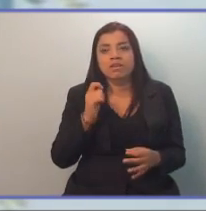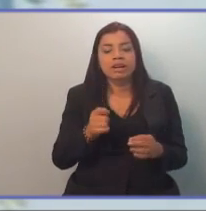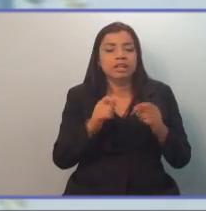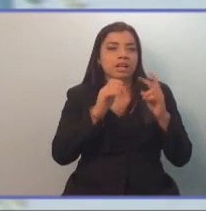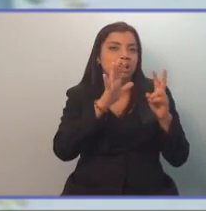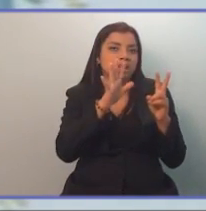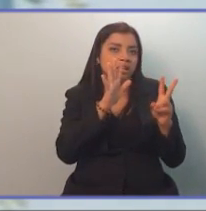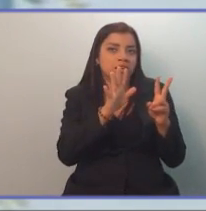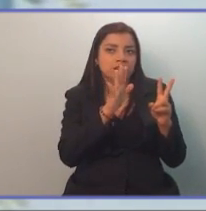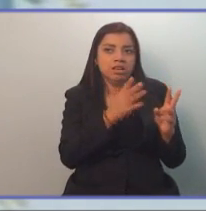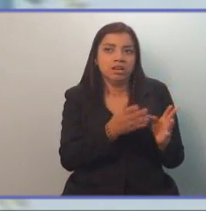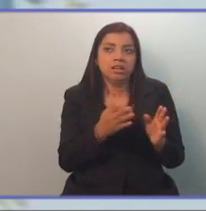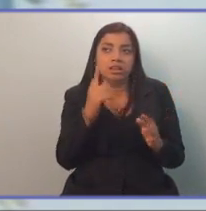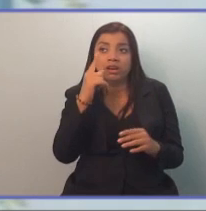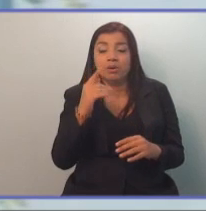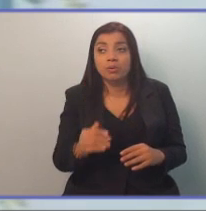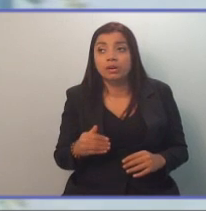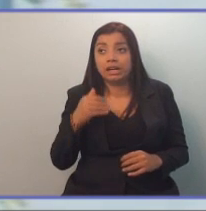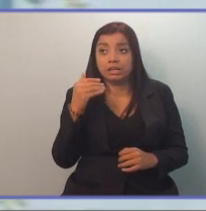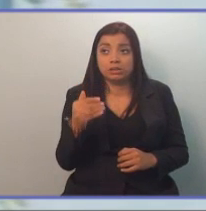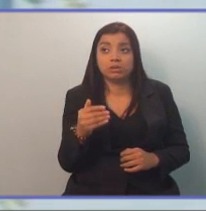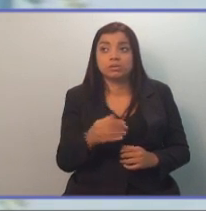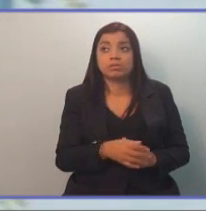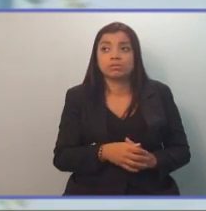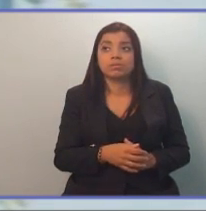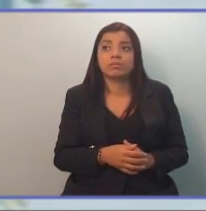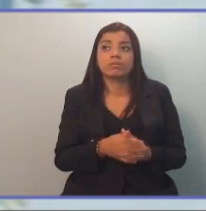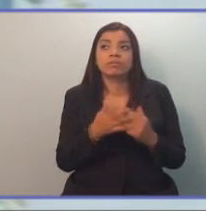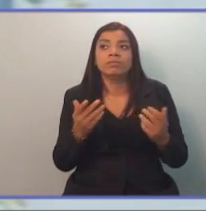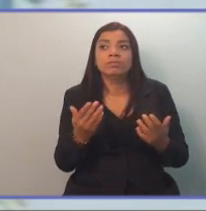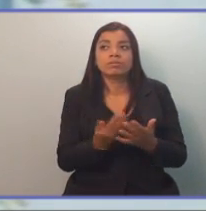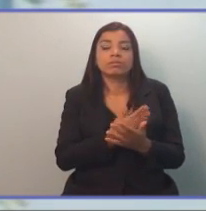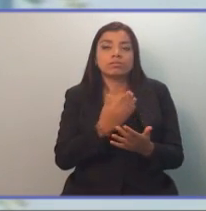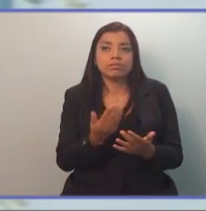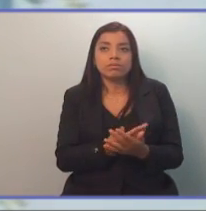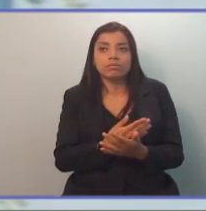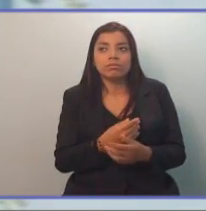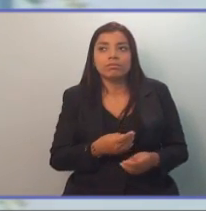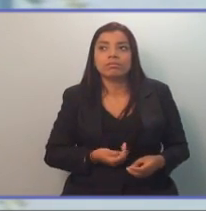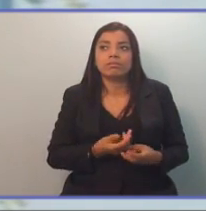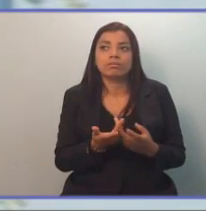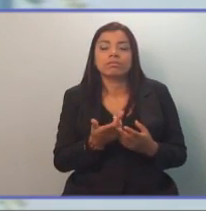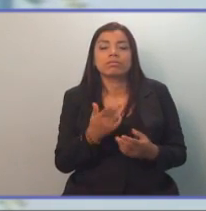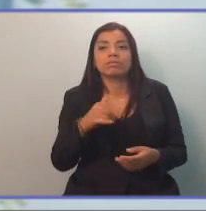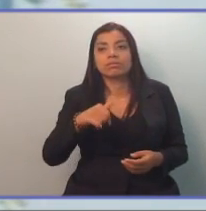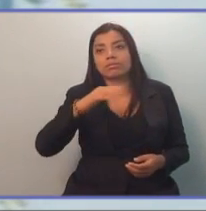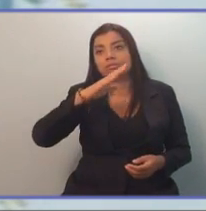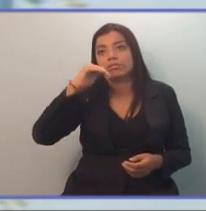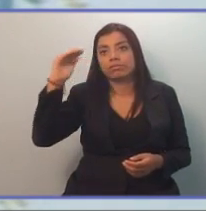procesos en el año y hay 2. Dentro del estudio que yo comentaba, que se ha hecho a nivel nacional de los juzgados de